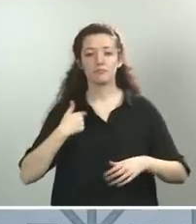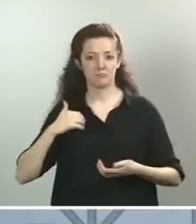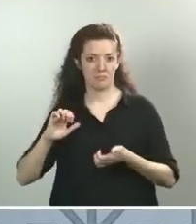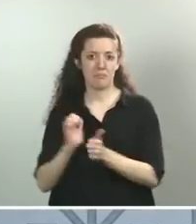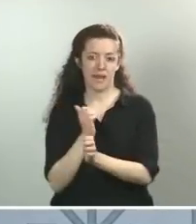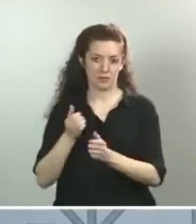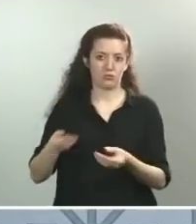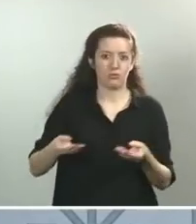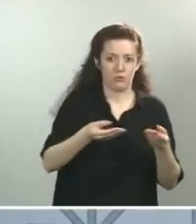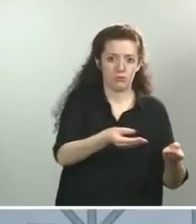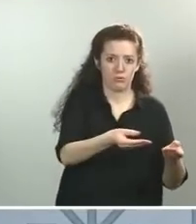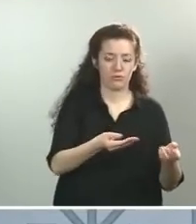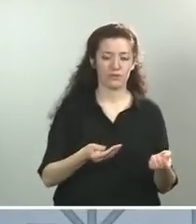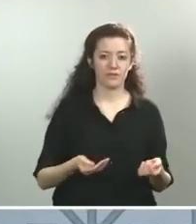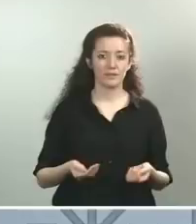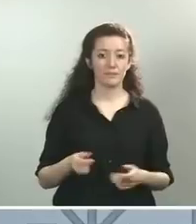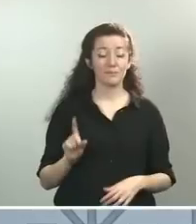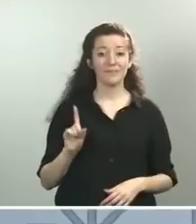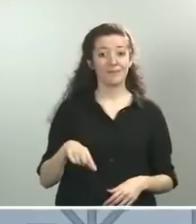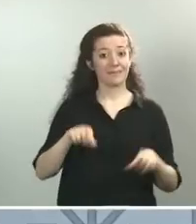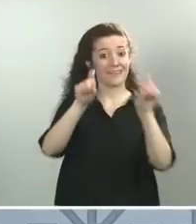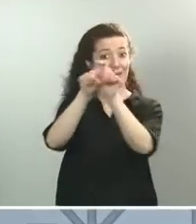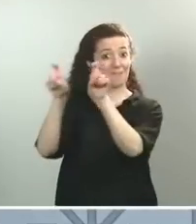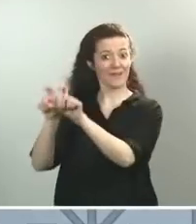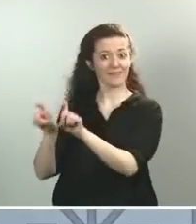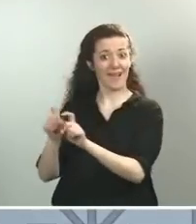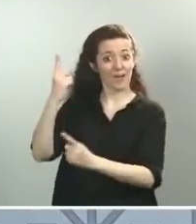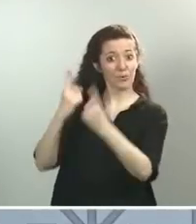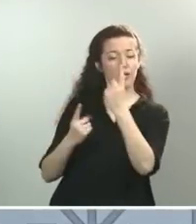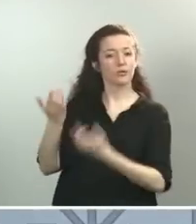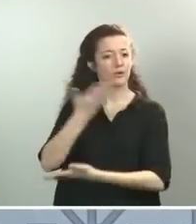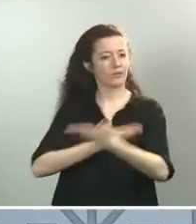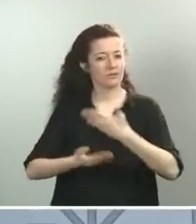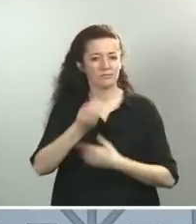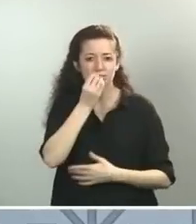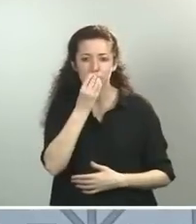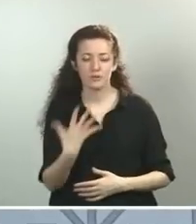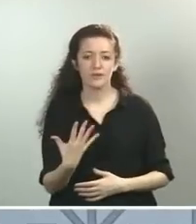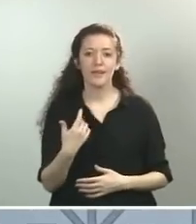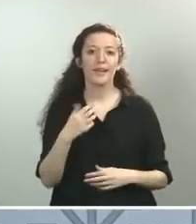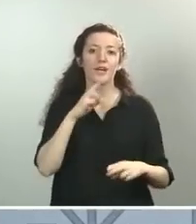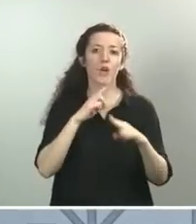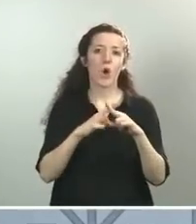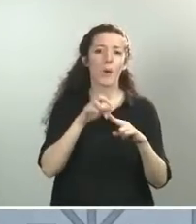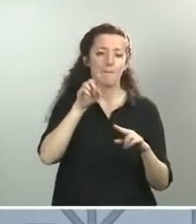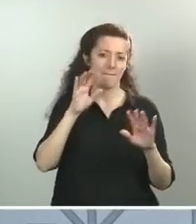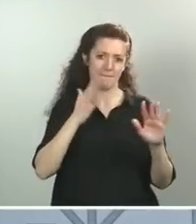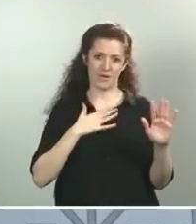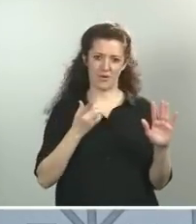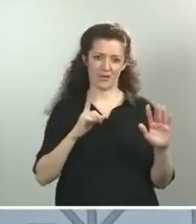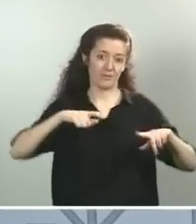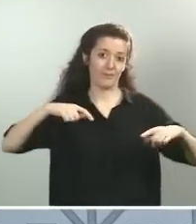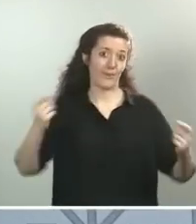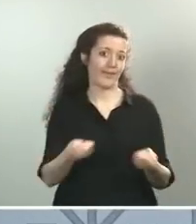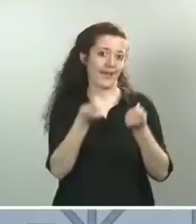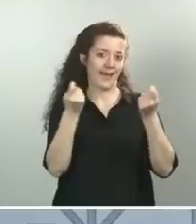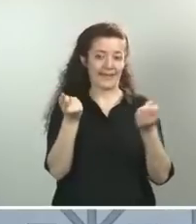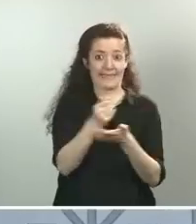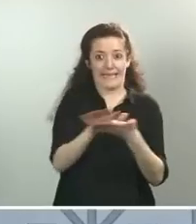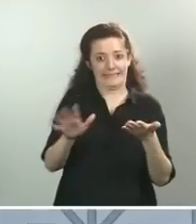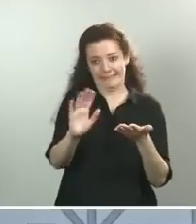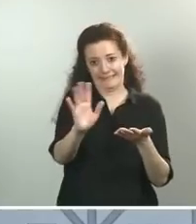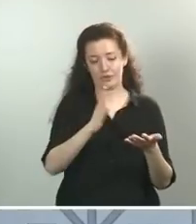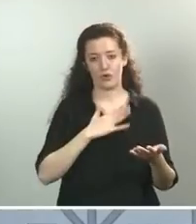que están colaborando moi ben, non quero falar de ninguna en particular para non facer publicidade gratuita, pero hai que agradecer